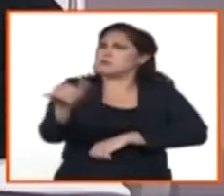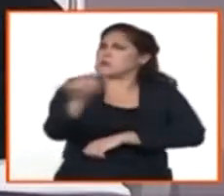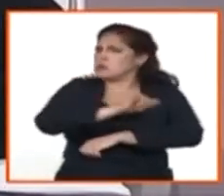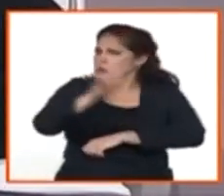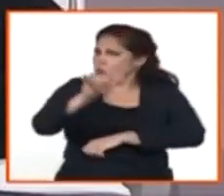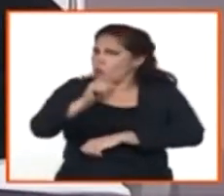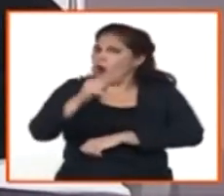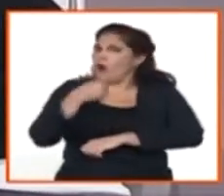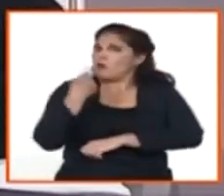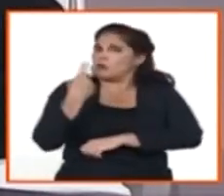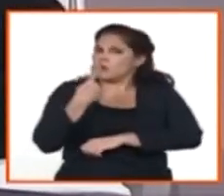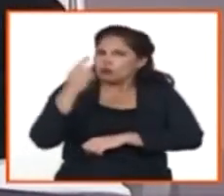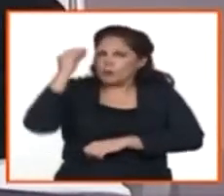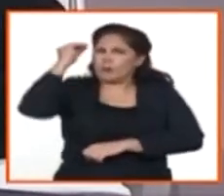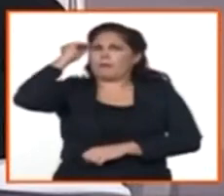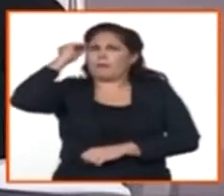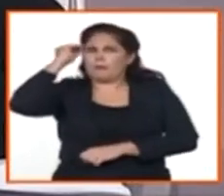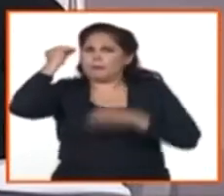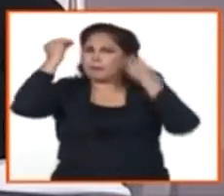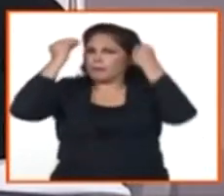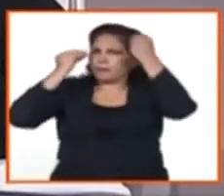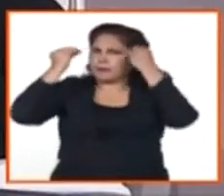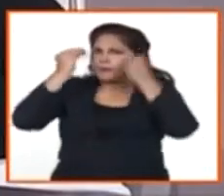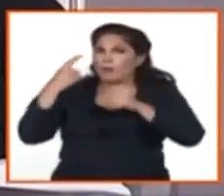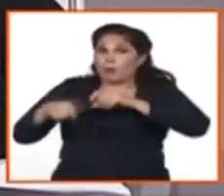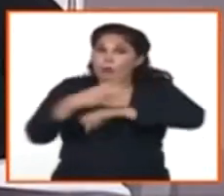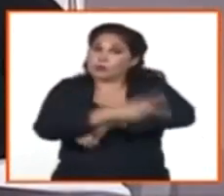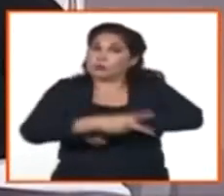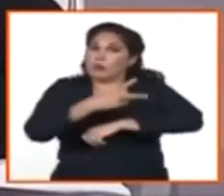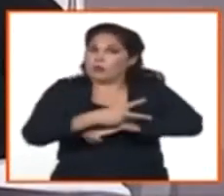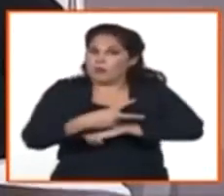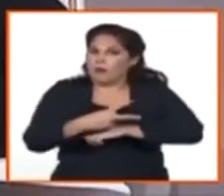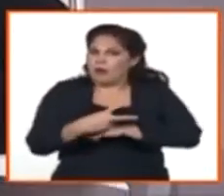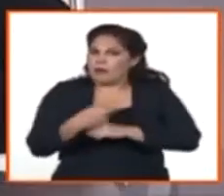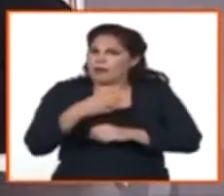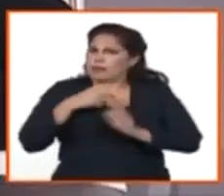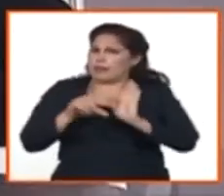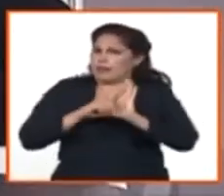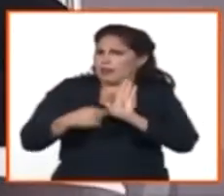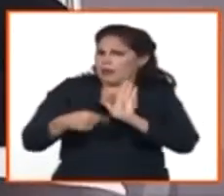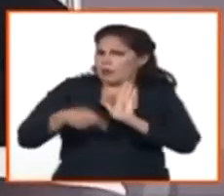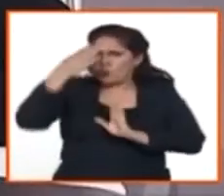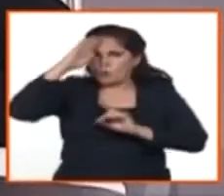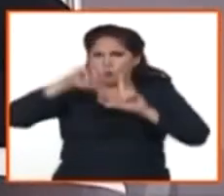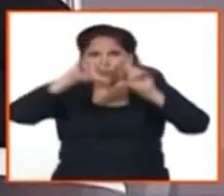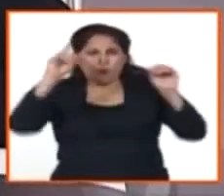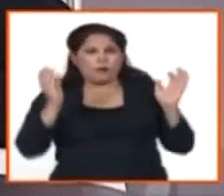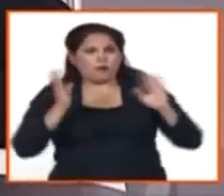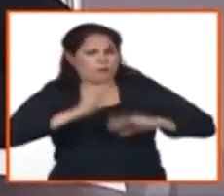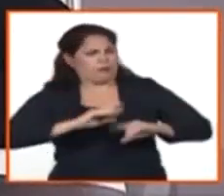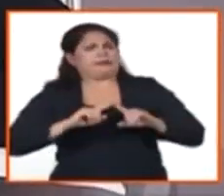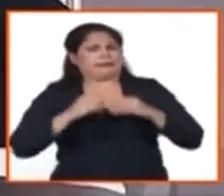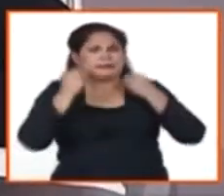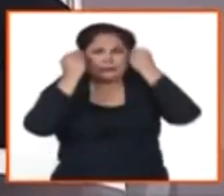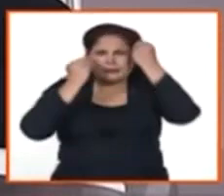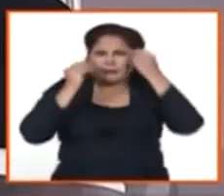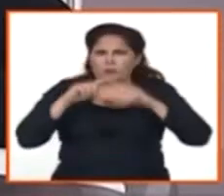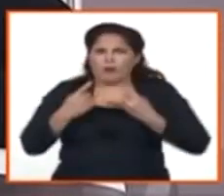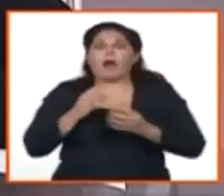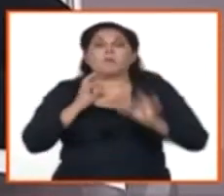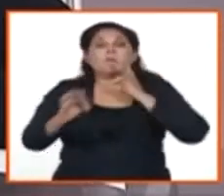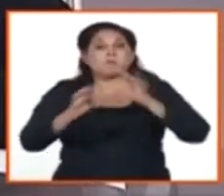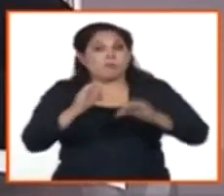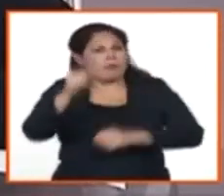y nos llevan a reflexionar sobre la importancia de aprobar una norma de este tipo para la protección efectiva